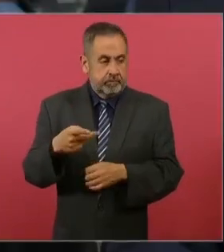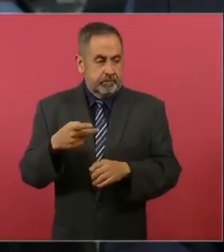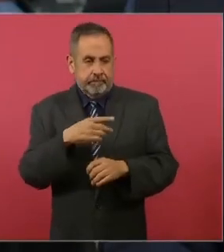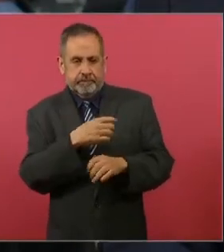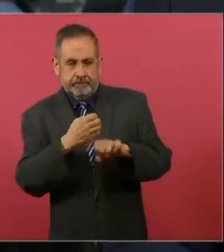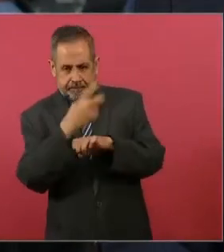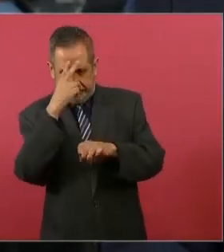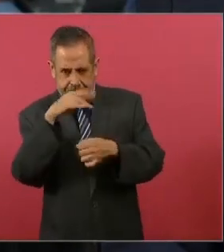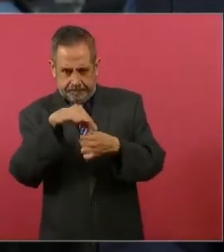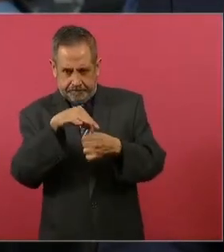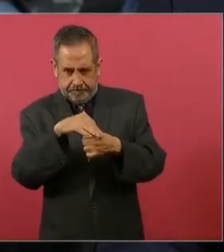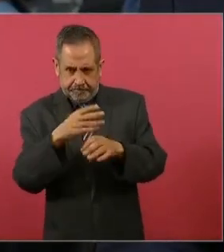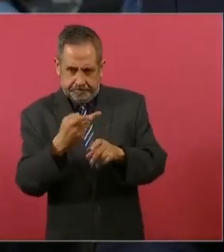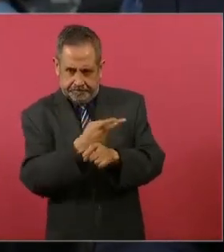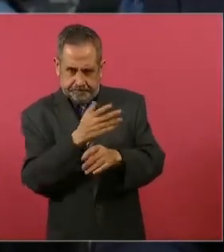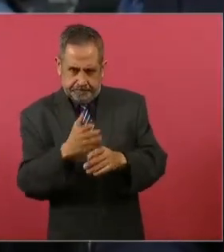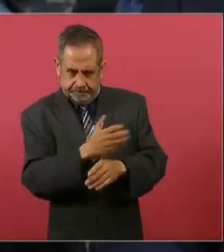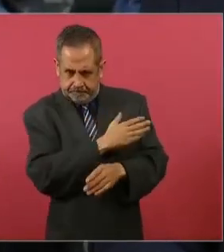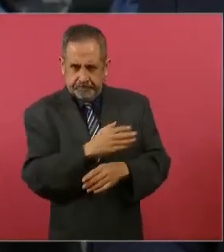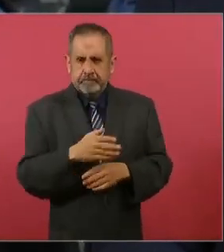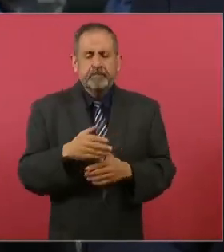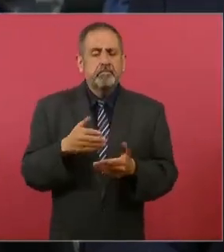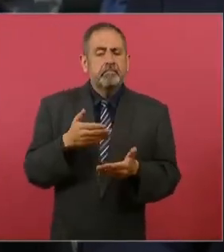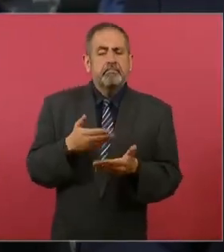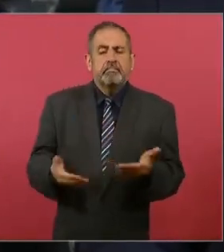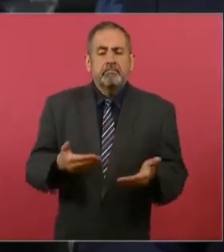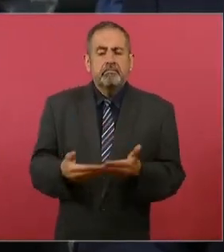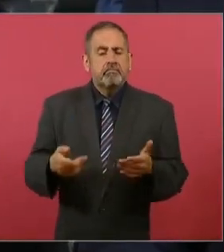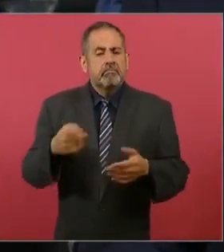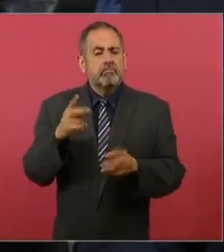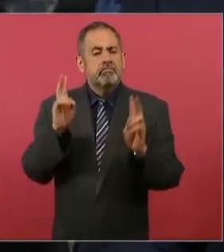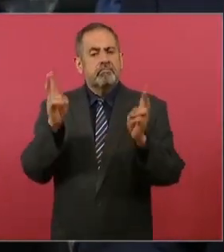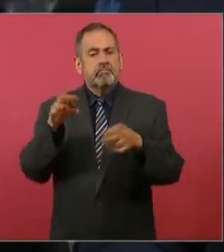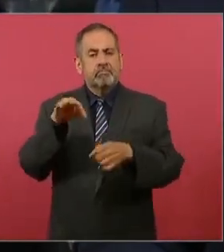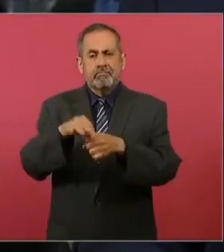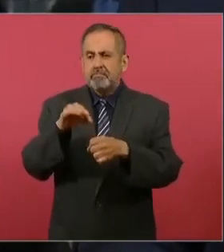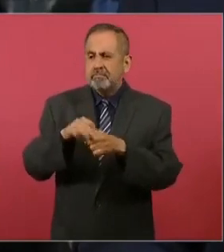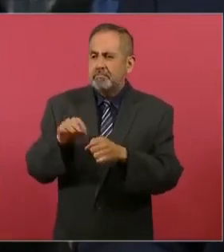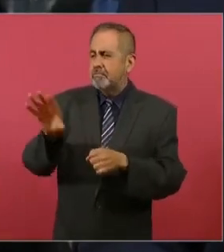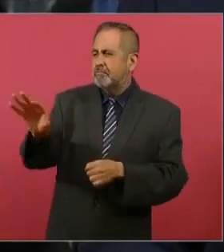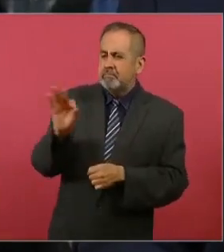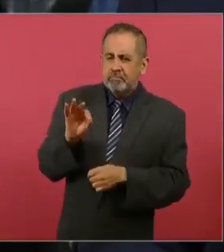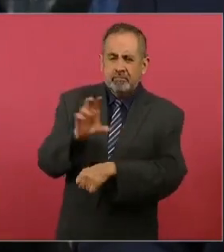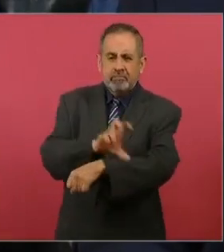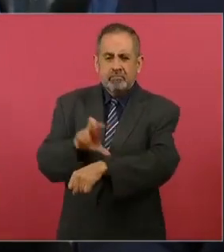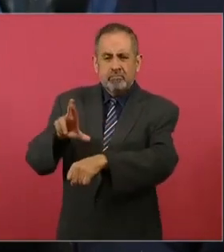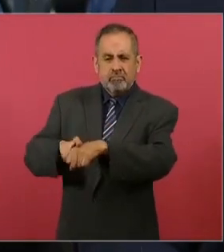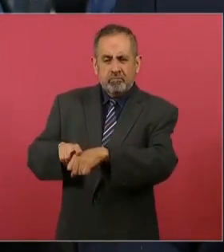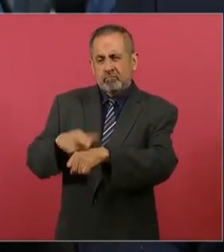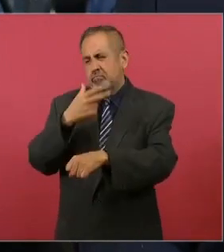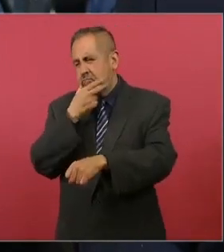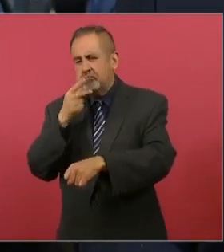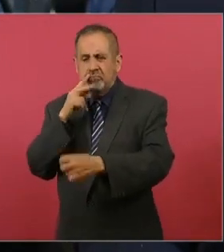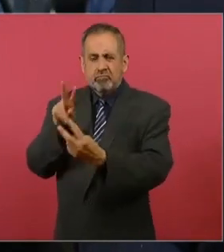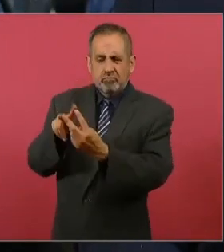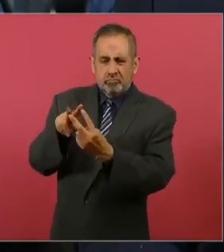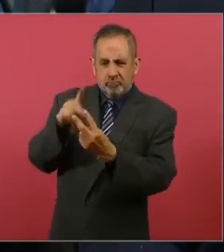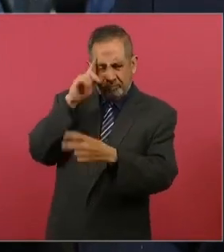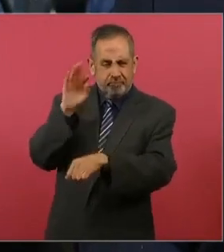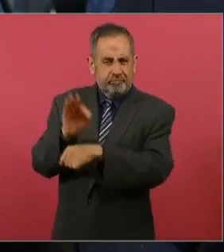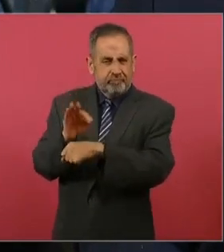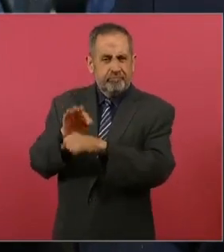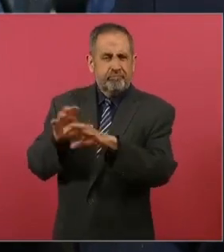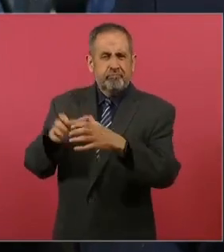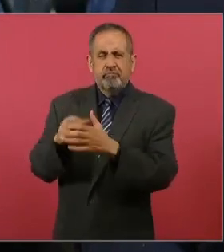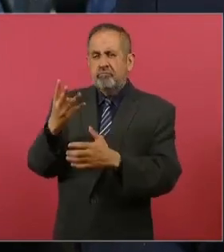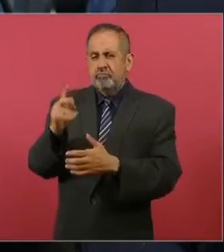de México. ¿Por qué hasta ahora el tema de la elección de un coordinador, coordinadora para los comités de la defensa de la